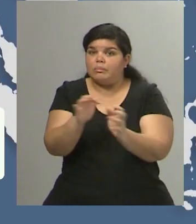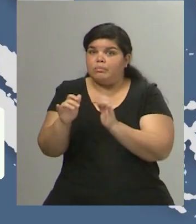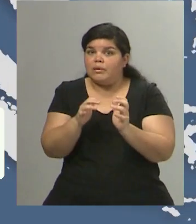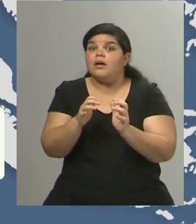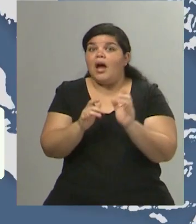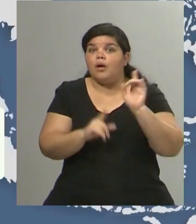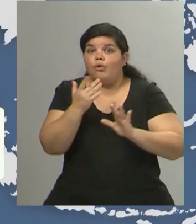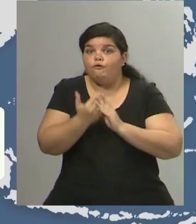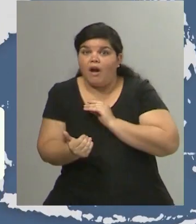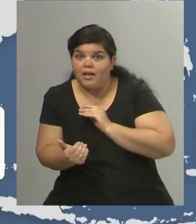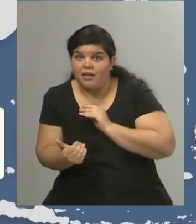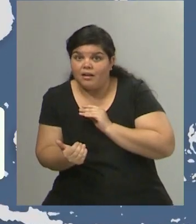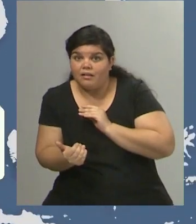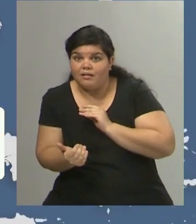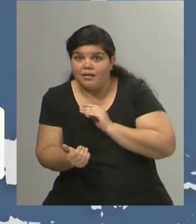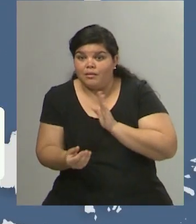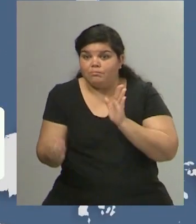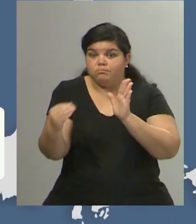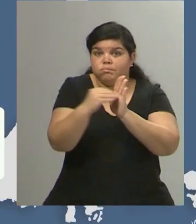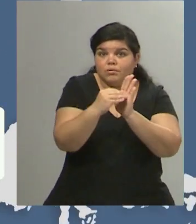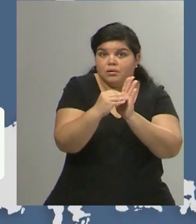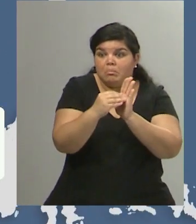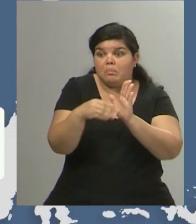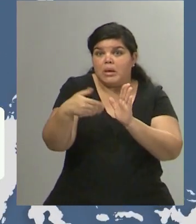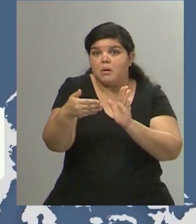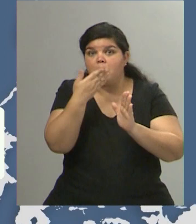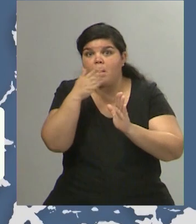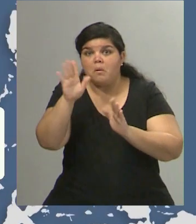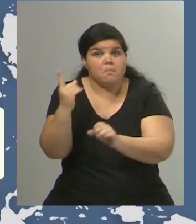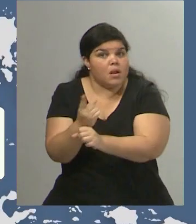que expliquen el que luego no se cumplan.